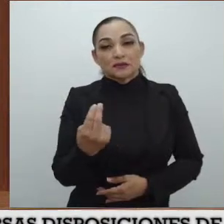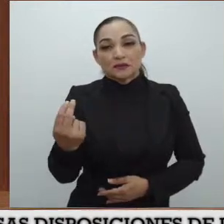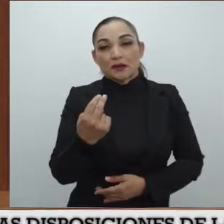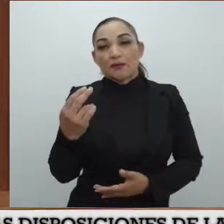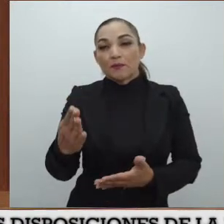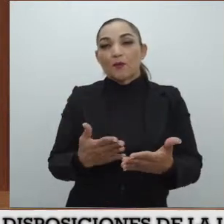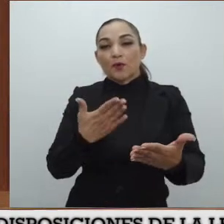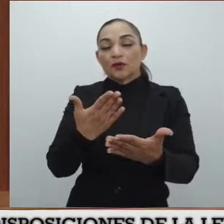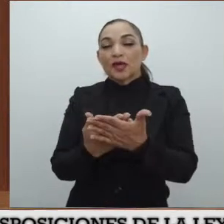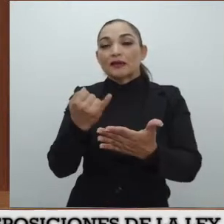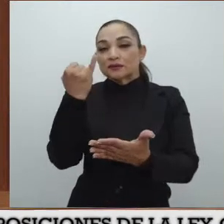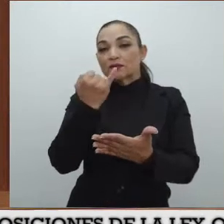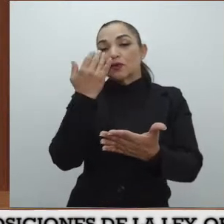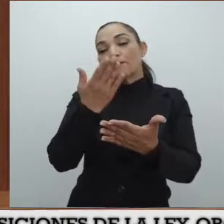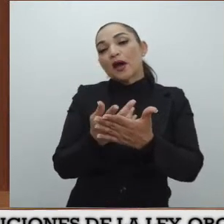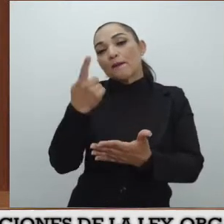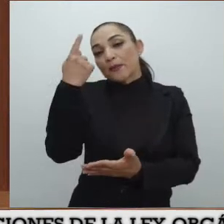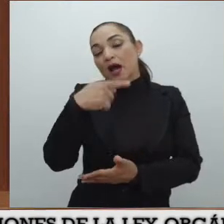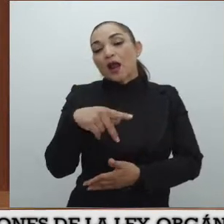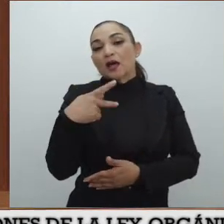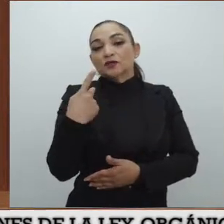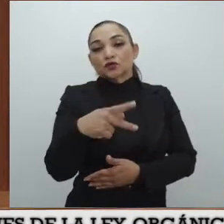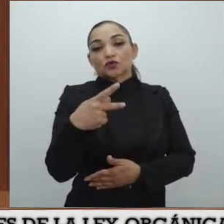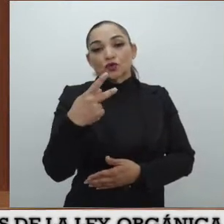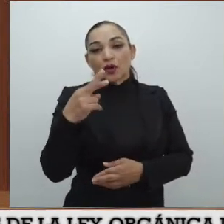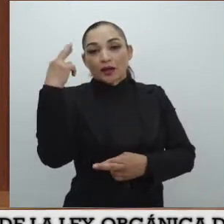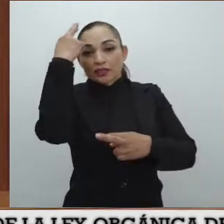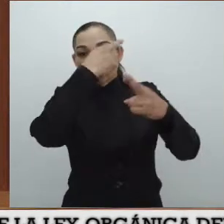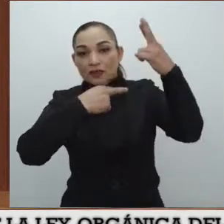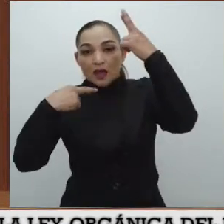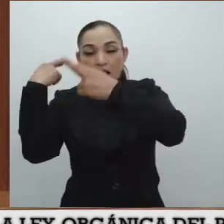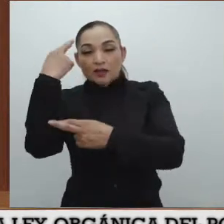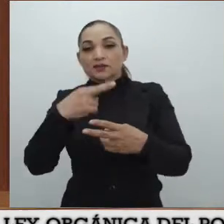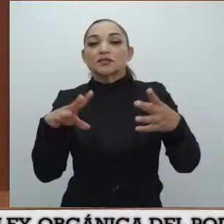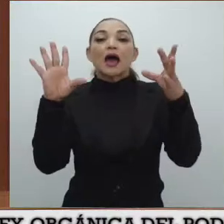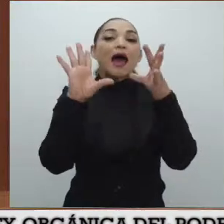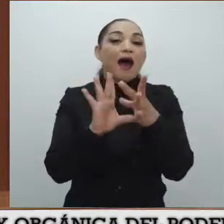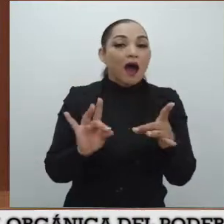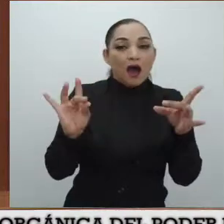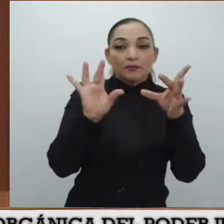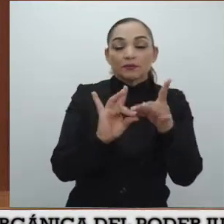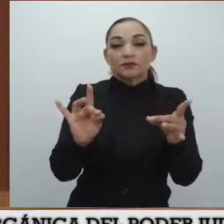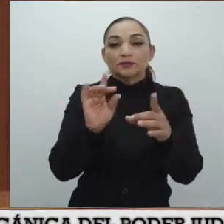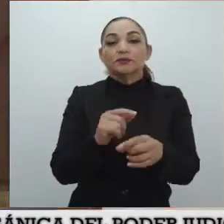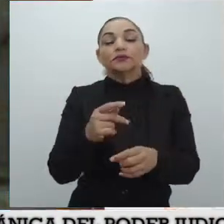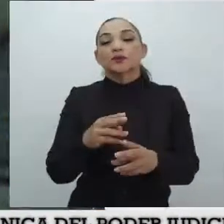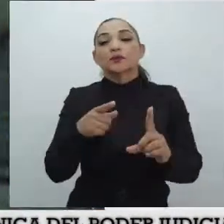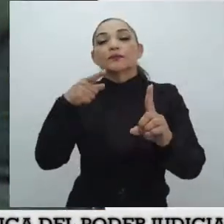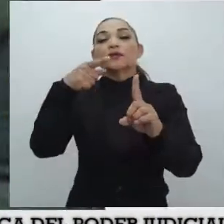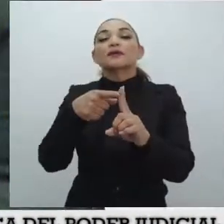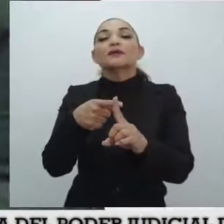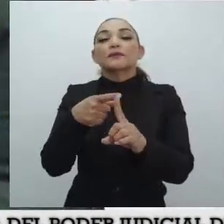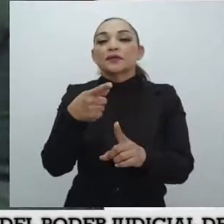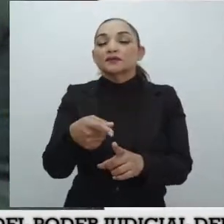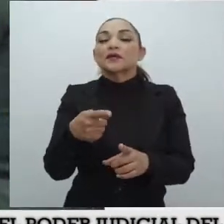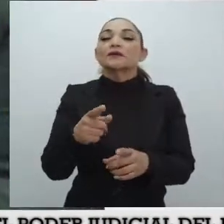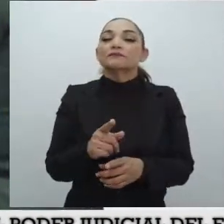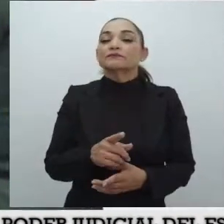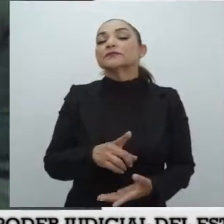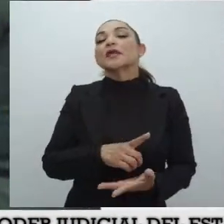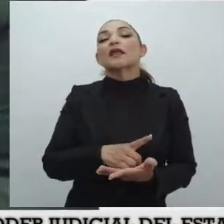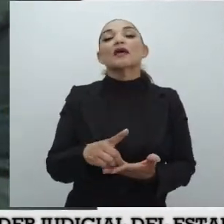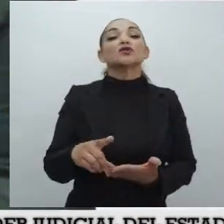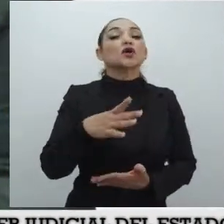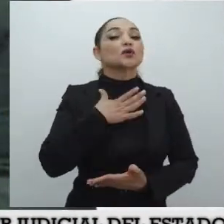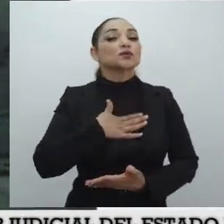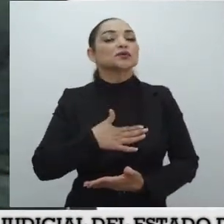y someter a su respetable consideración la siguiente exposición de motivos. El derecho al acceso a la justicia es un derecho humano